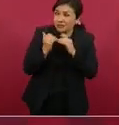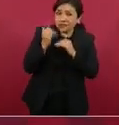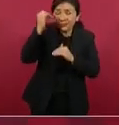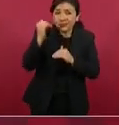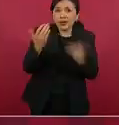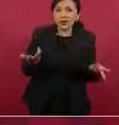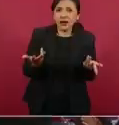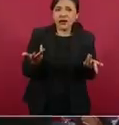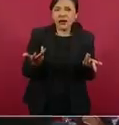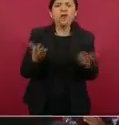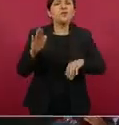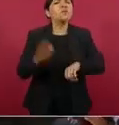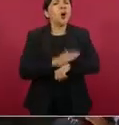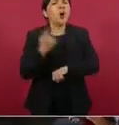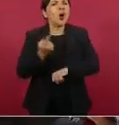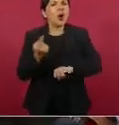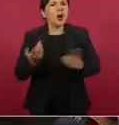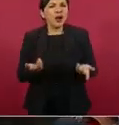porque